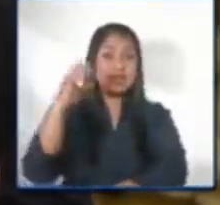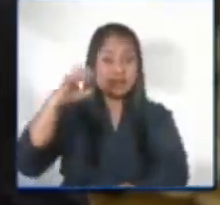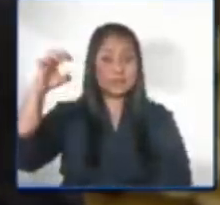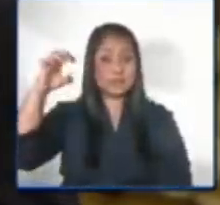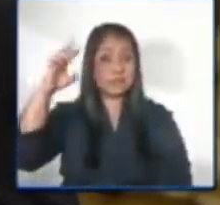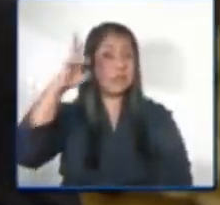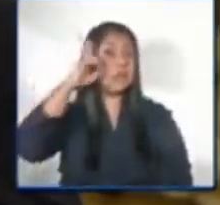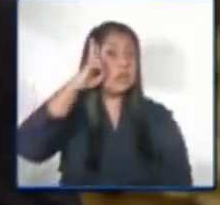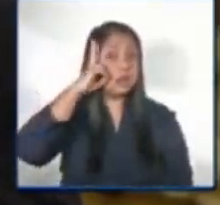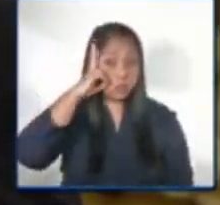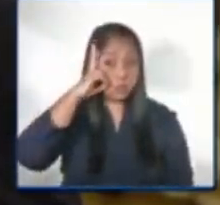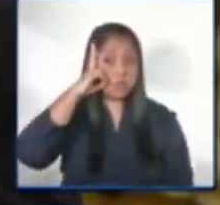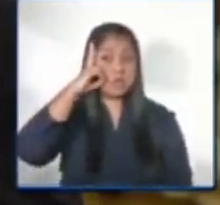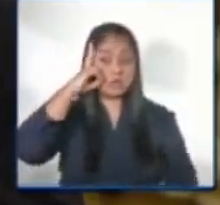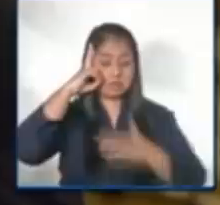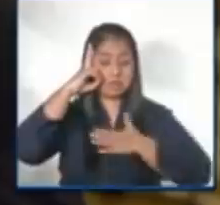Recuerden mis palabras.